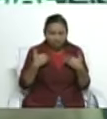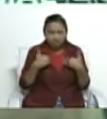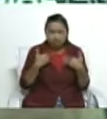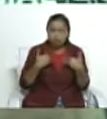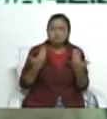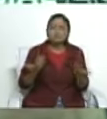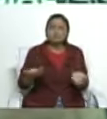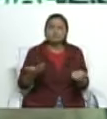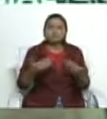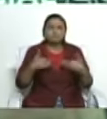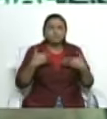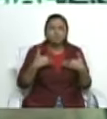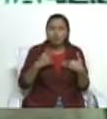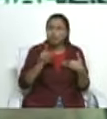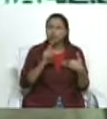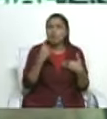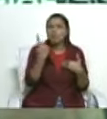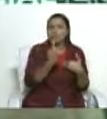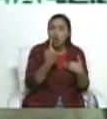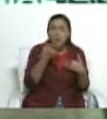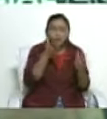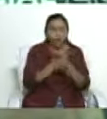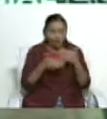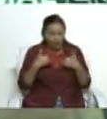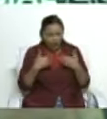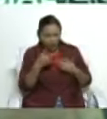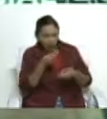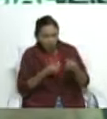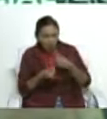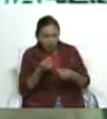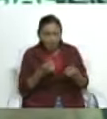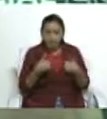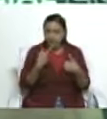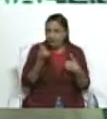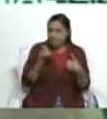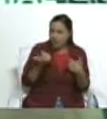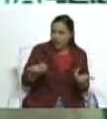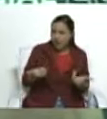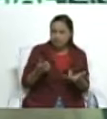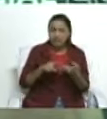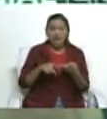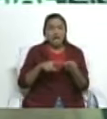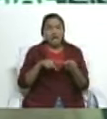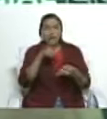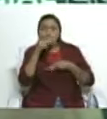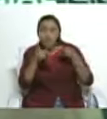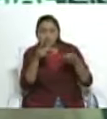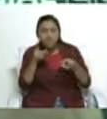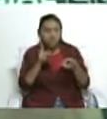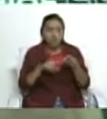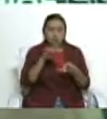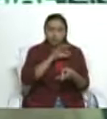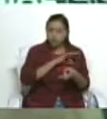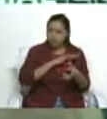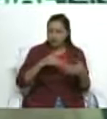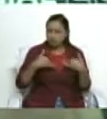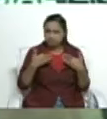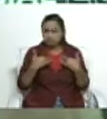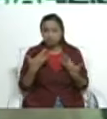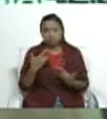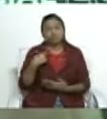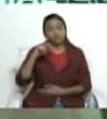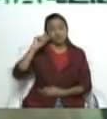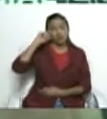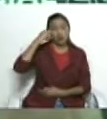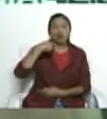tanto no solo en lo económico, en lo social y en lo político. Mi abuela, Dios